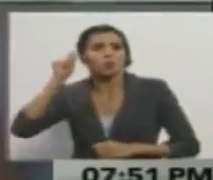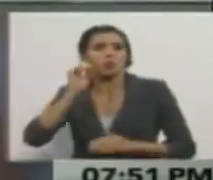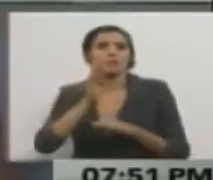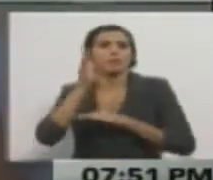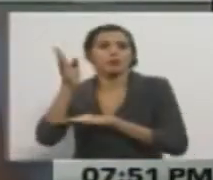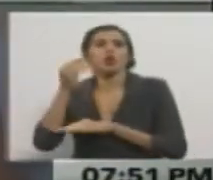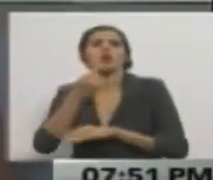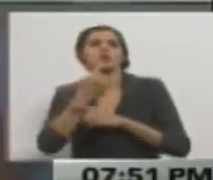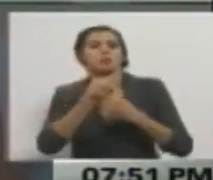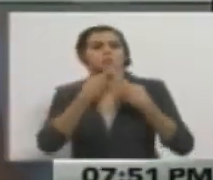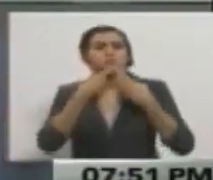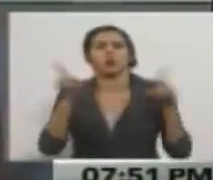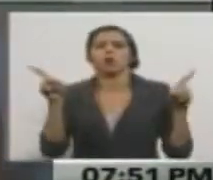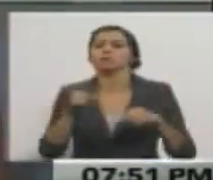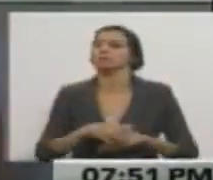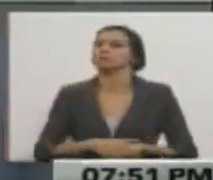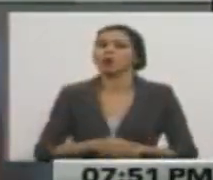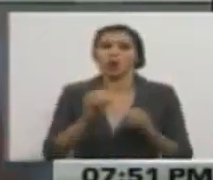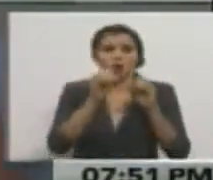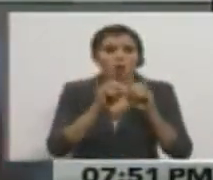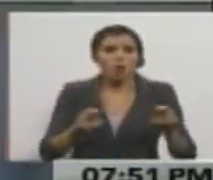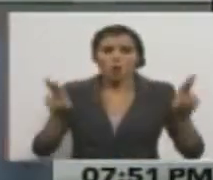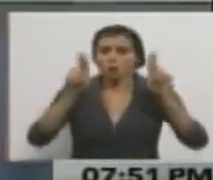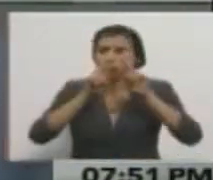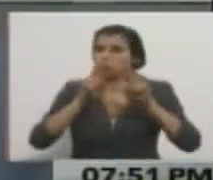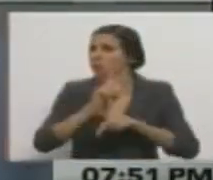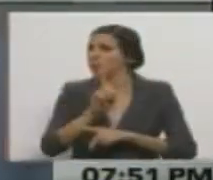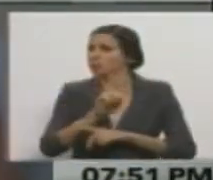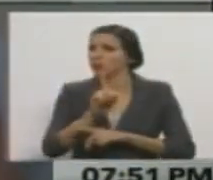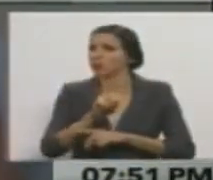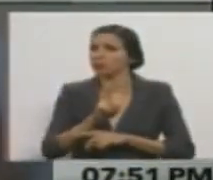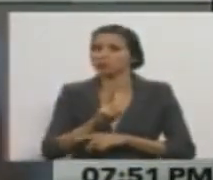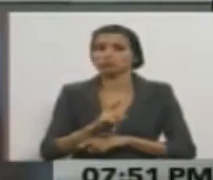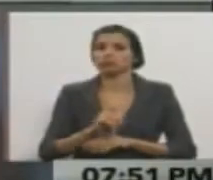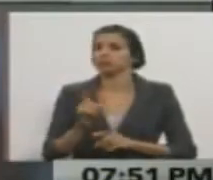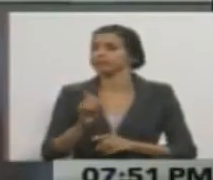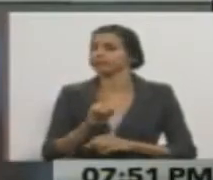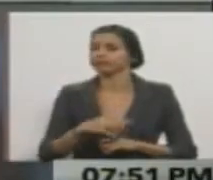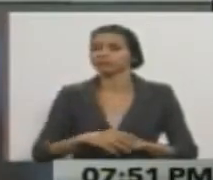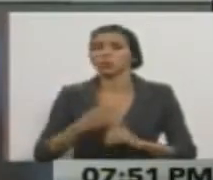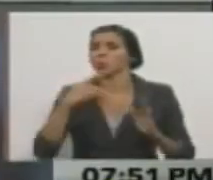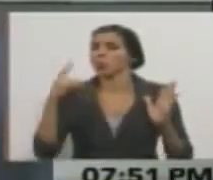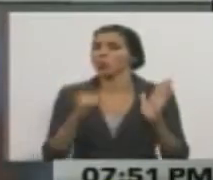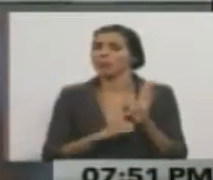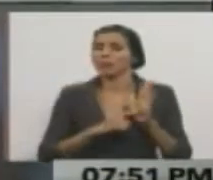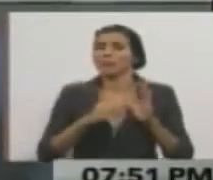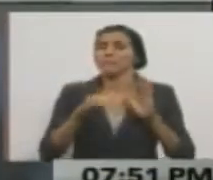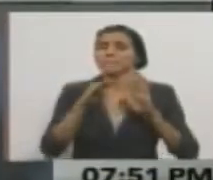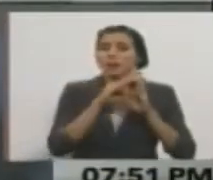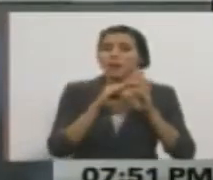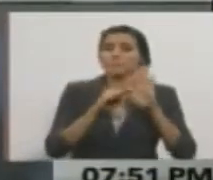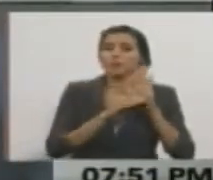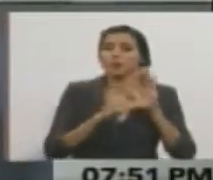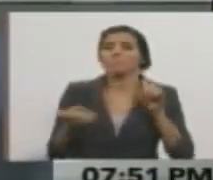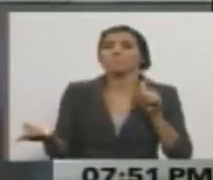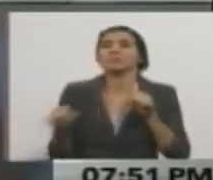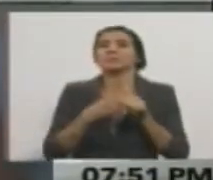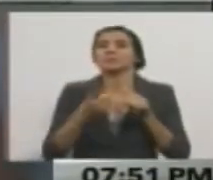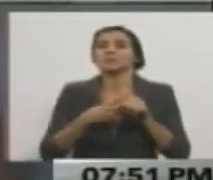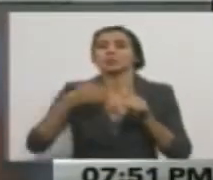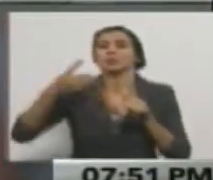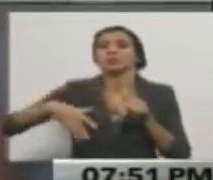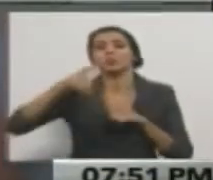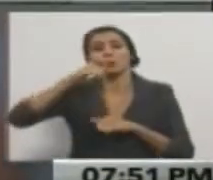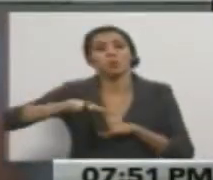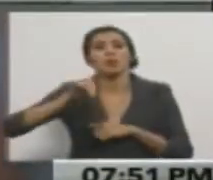en la ONU, no está garantizando los principios y derechos de los pueblos a ser